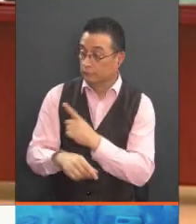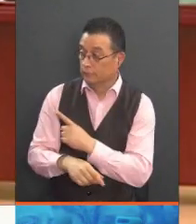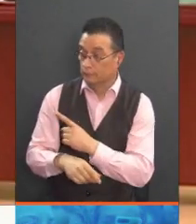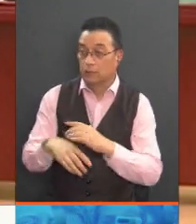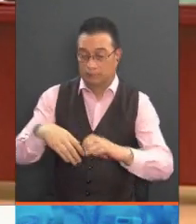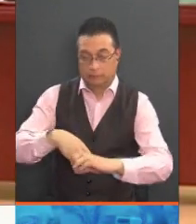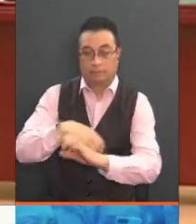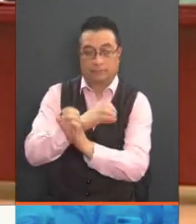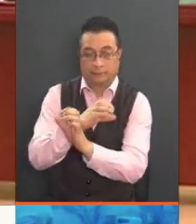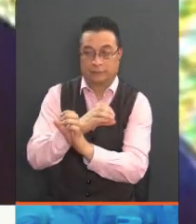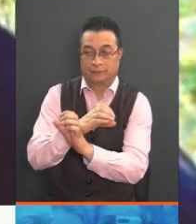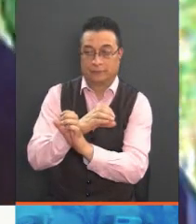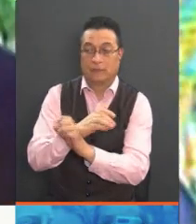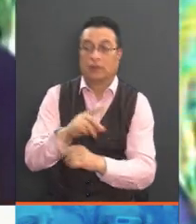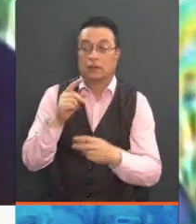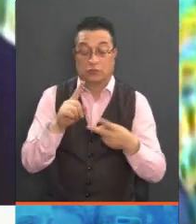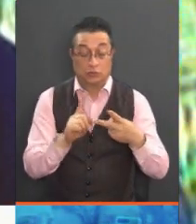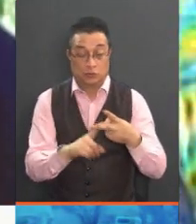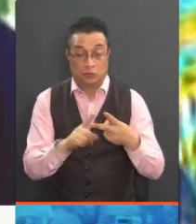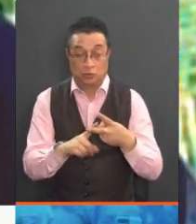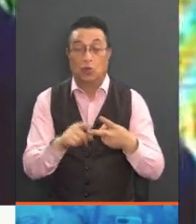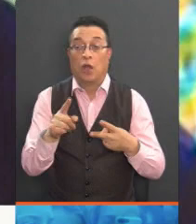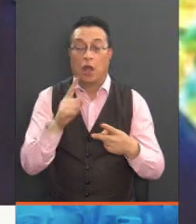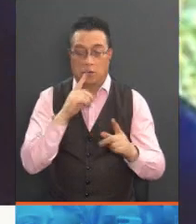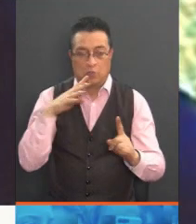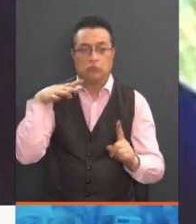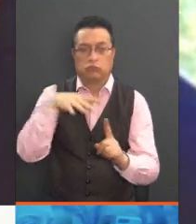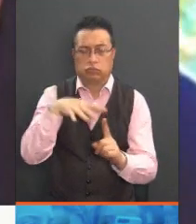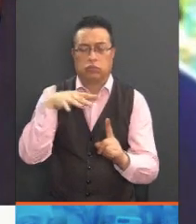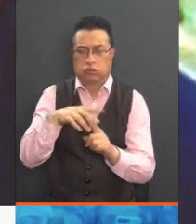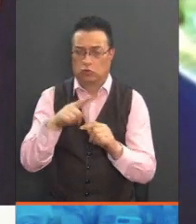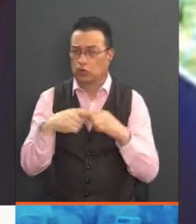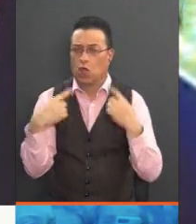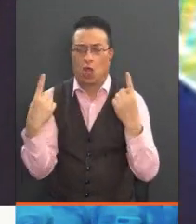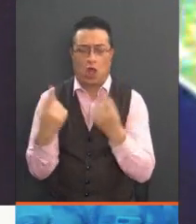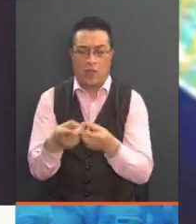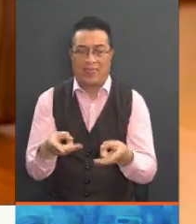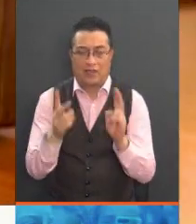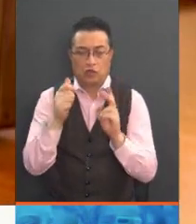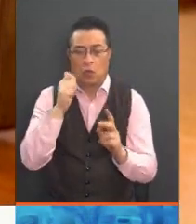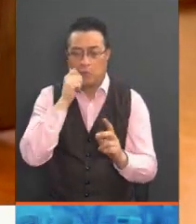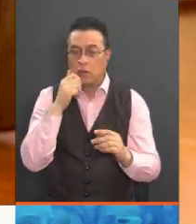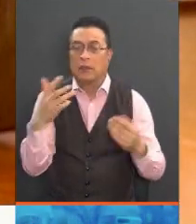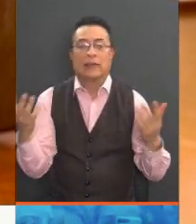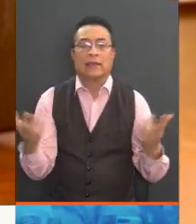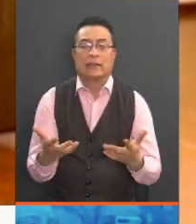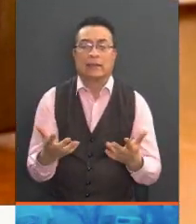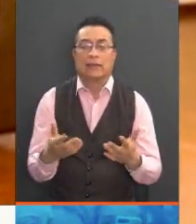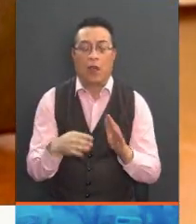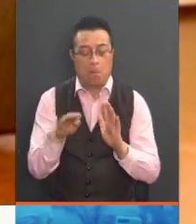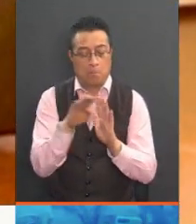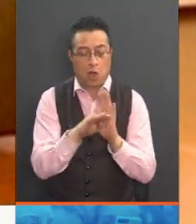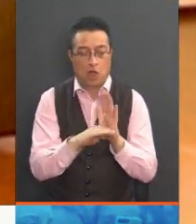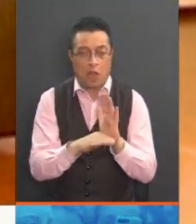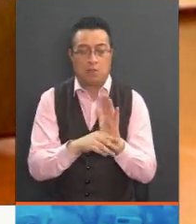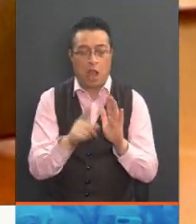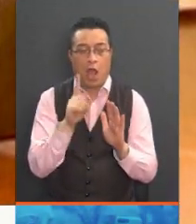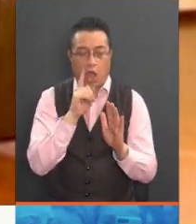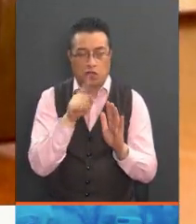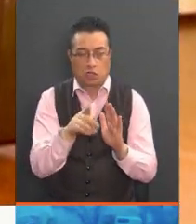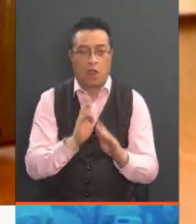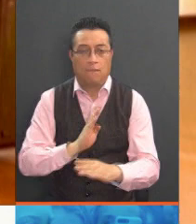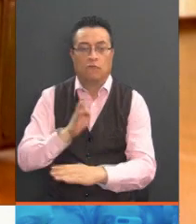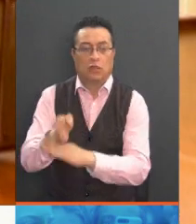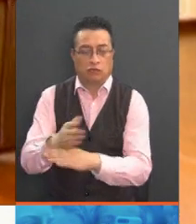telemática. Y segunda, hay críticas de todas las organizaciones de derechos humanos con respecto a la programación que tiene la visita de